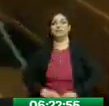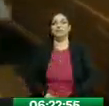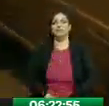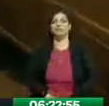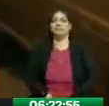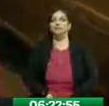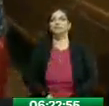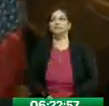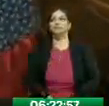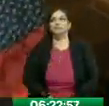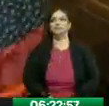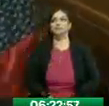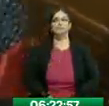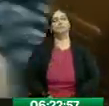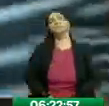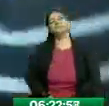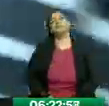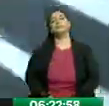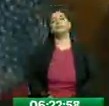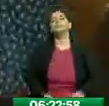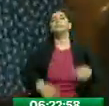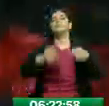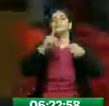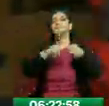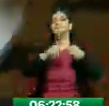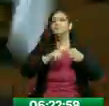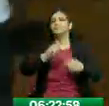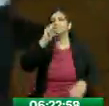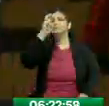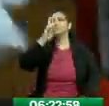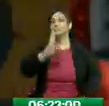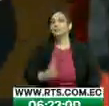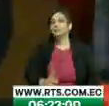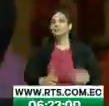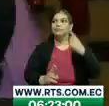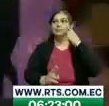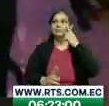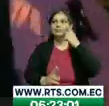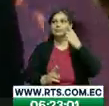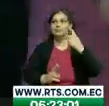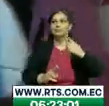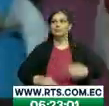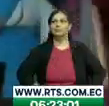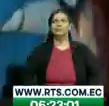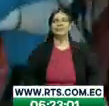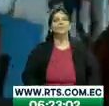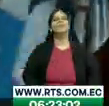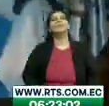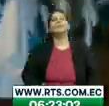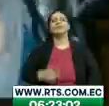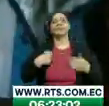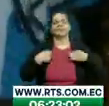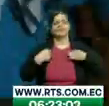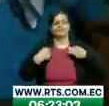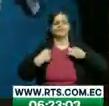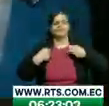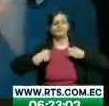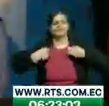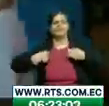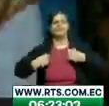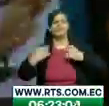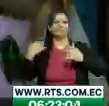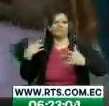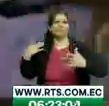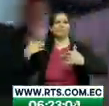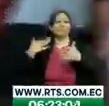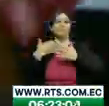Más al sur del país encontramos a los Diablos de Píllaro, quien con más de un centenar de años de tradición ecuatoriana representan la